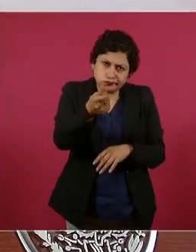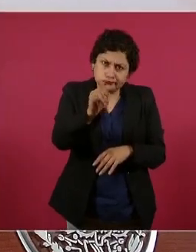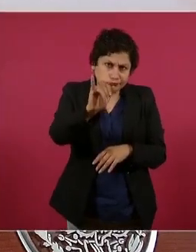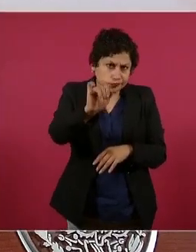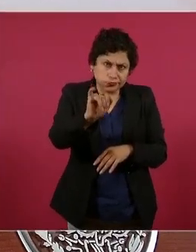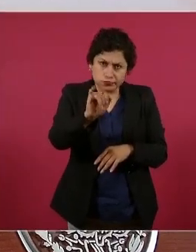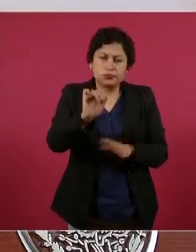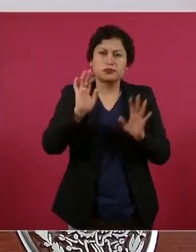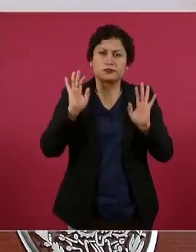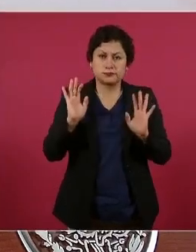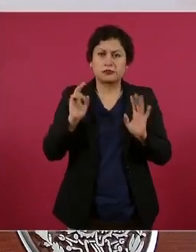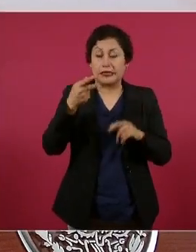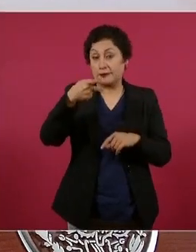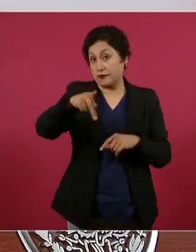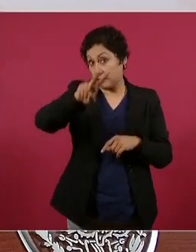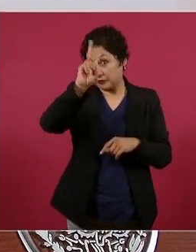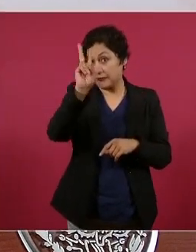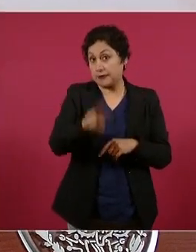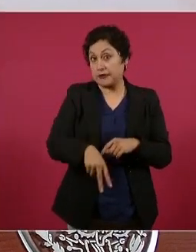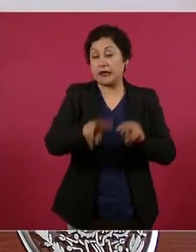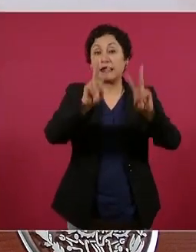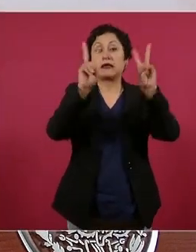se combatió como nunca la corrupción,